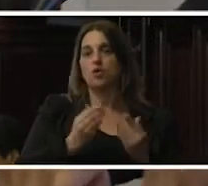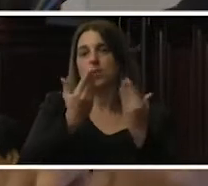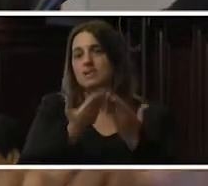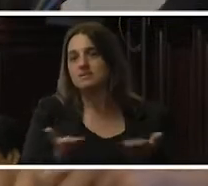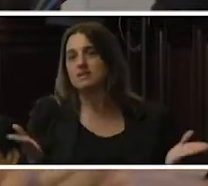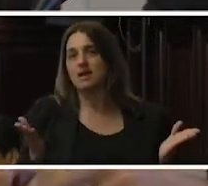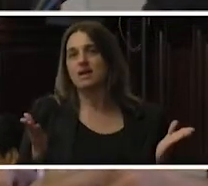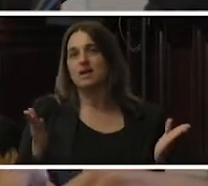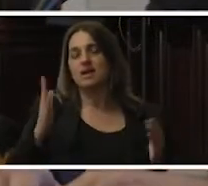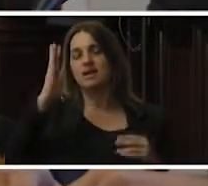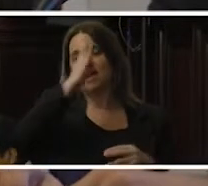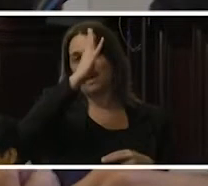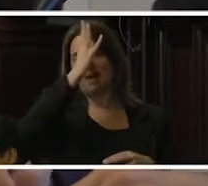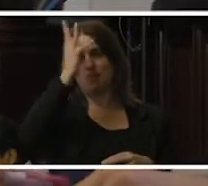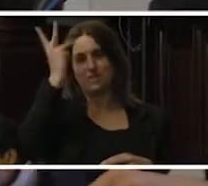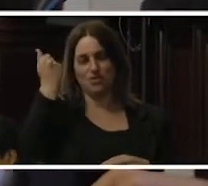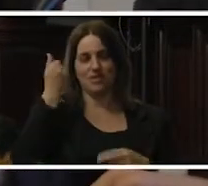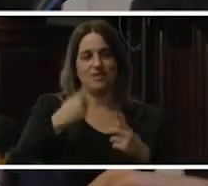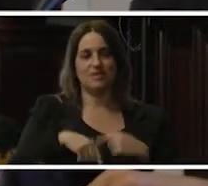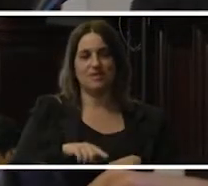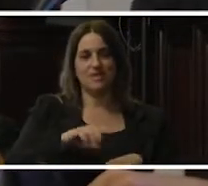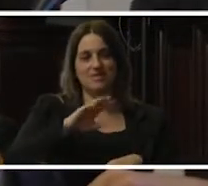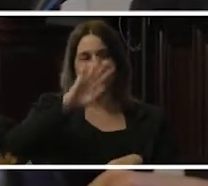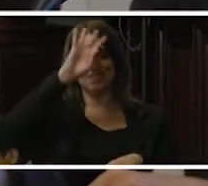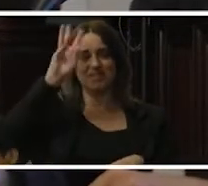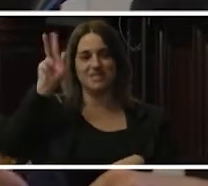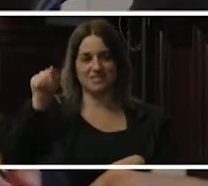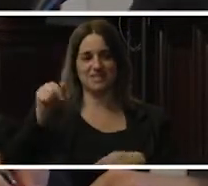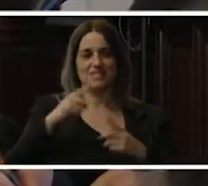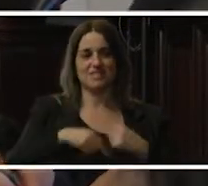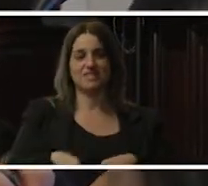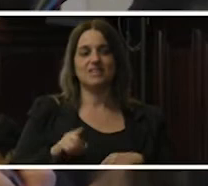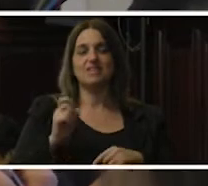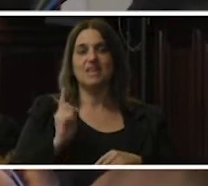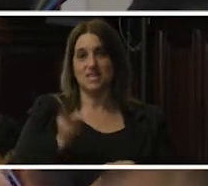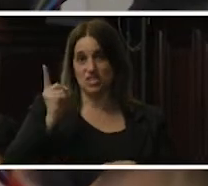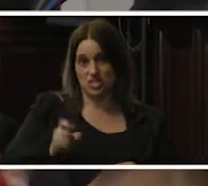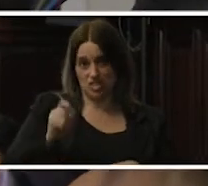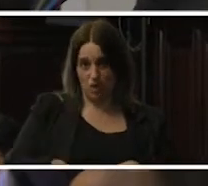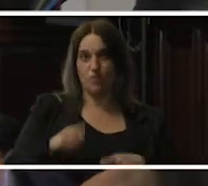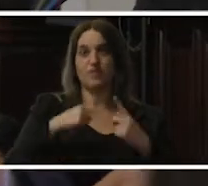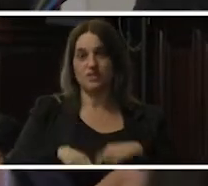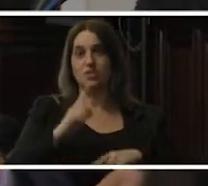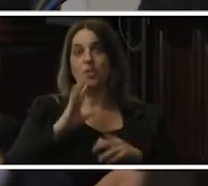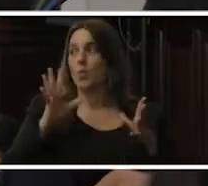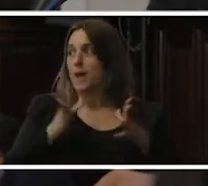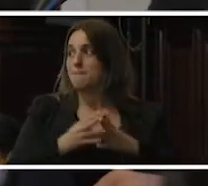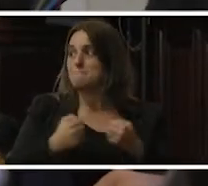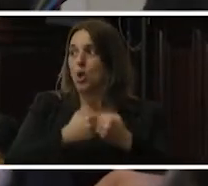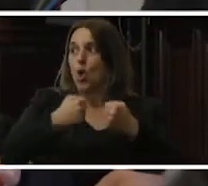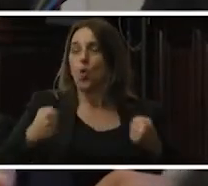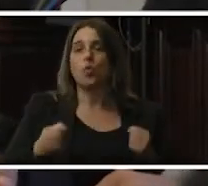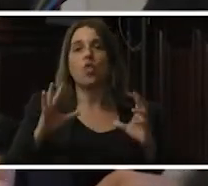la Amazonía y en el Gran Chaco. Esta audiencia ha sido solicitada por un amplio conjunto de